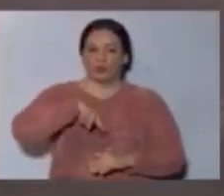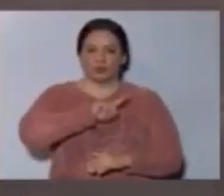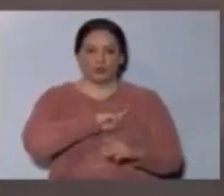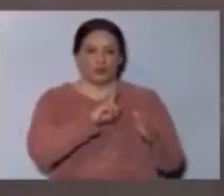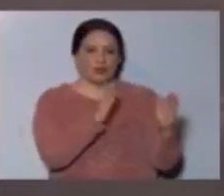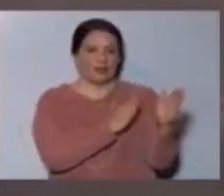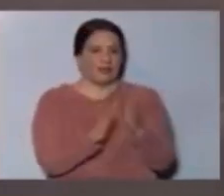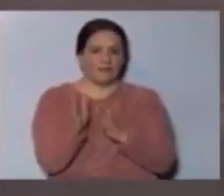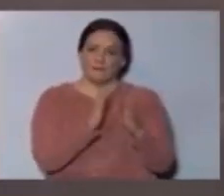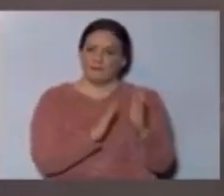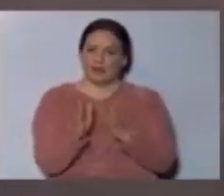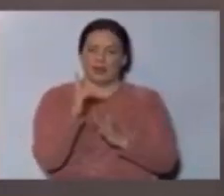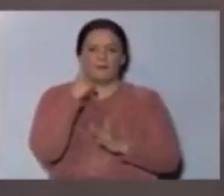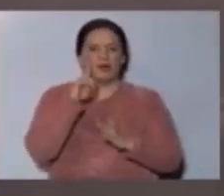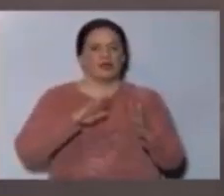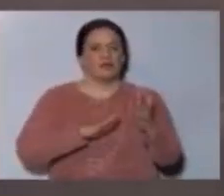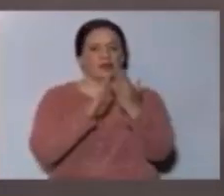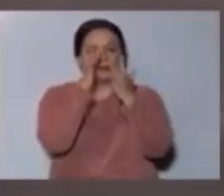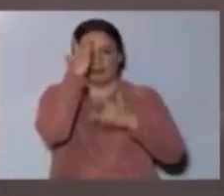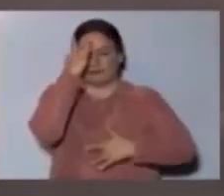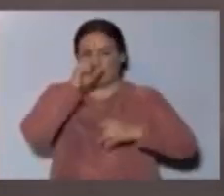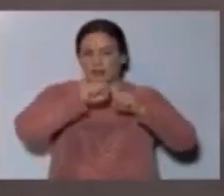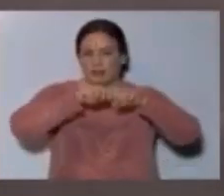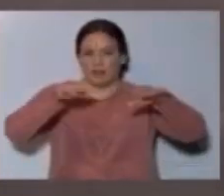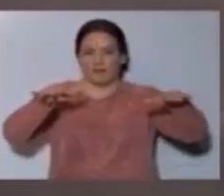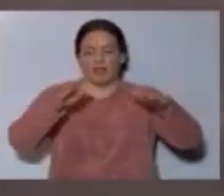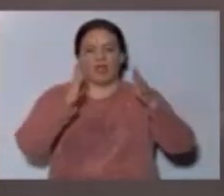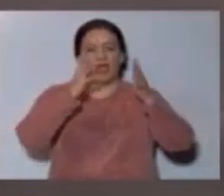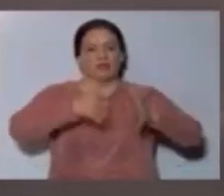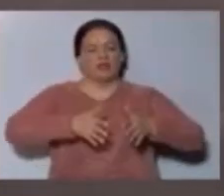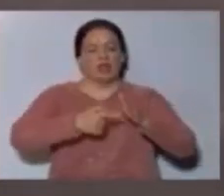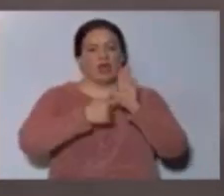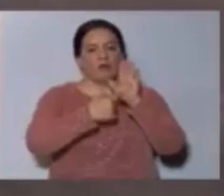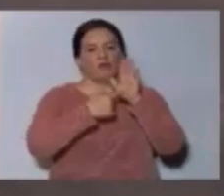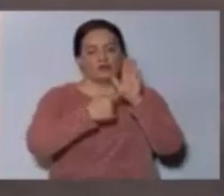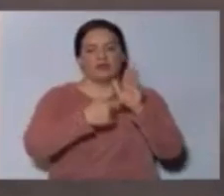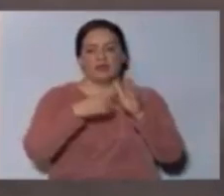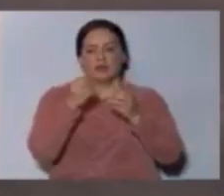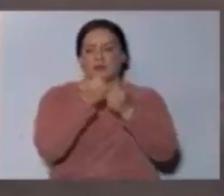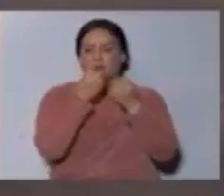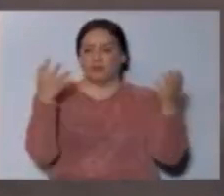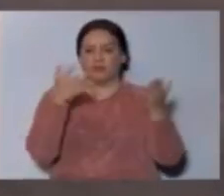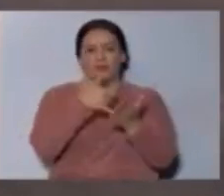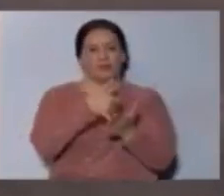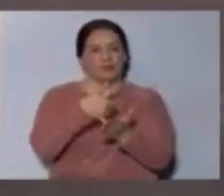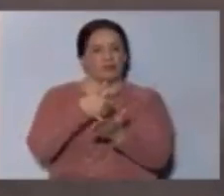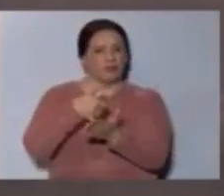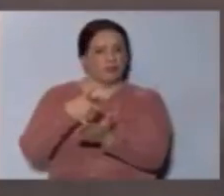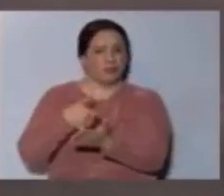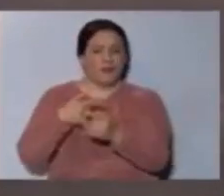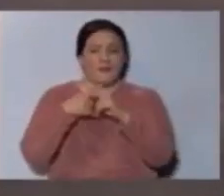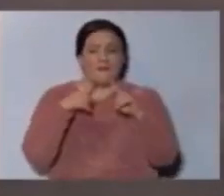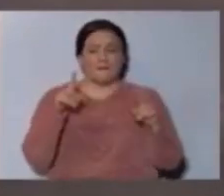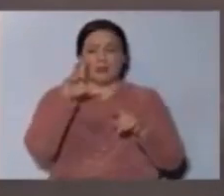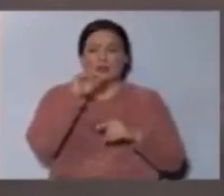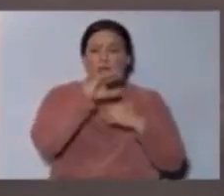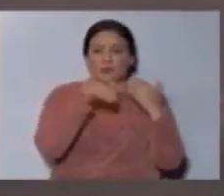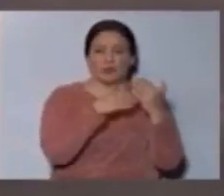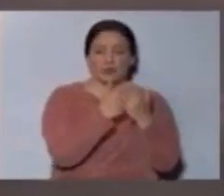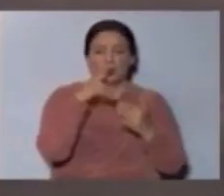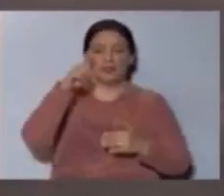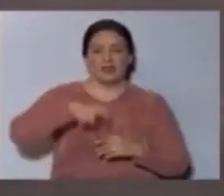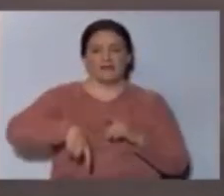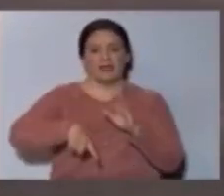para enfrentar esta pandemia, que ha dejado al descubierto cientos de vulnerabilidades. Pero no todo debe